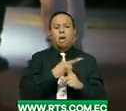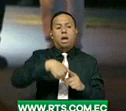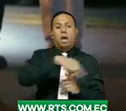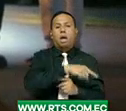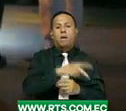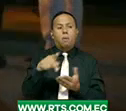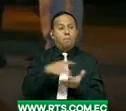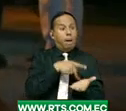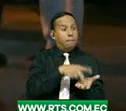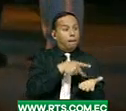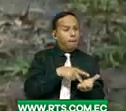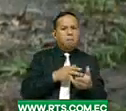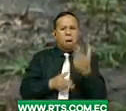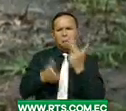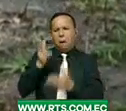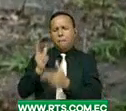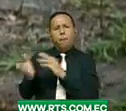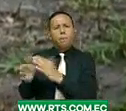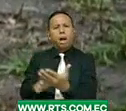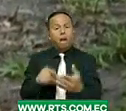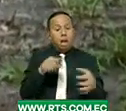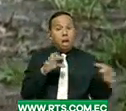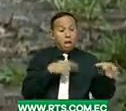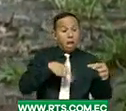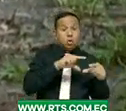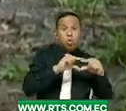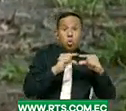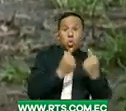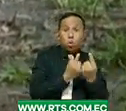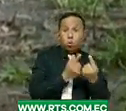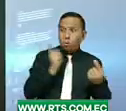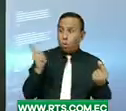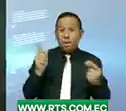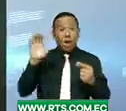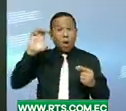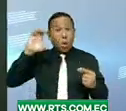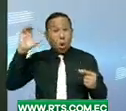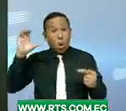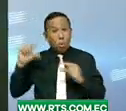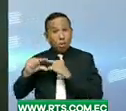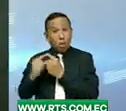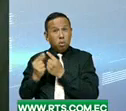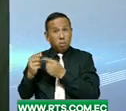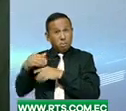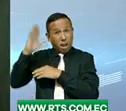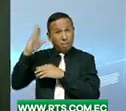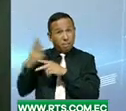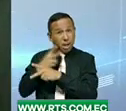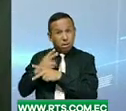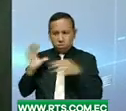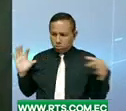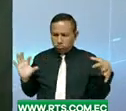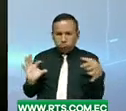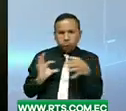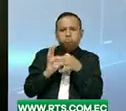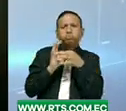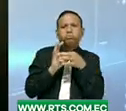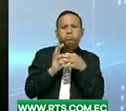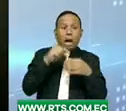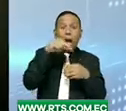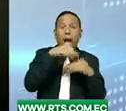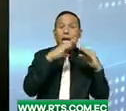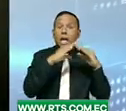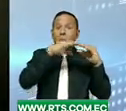Oliver Sinisterra, grupo delictivo que opera en lado colombiano. En la vivienda donde descansaba el sospechoso, encontraron un